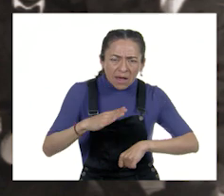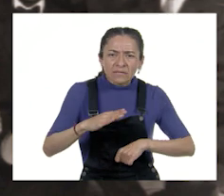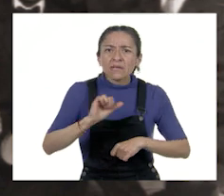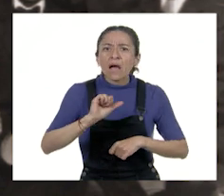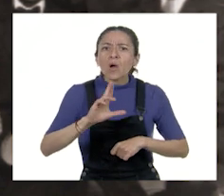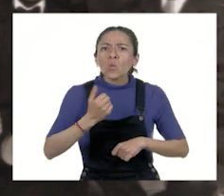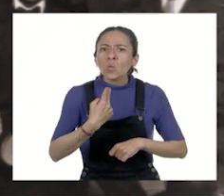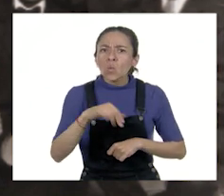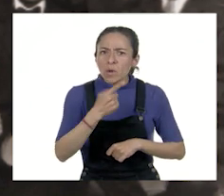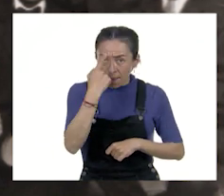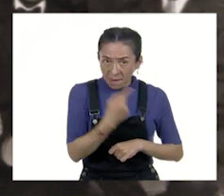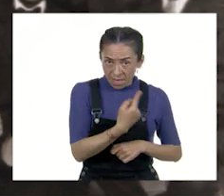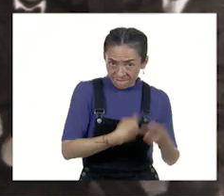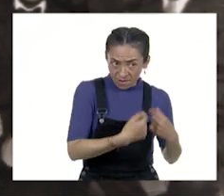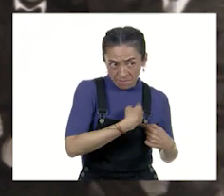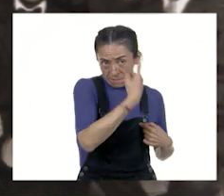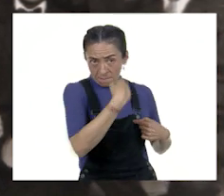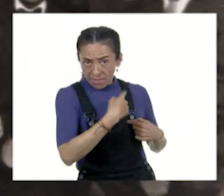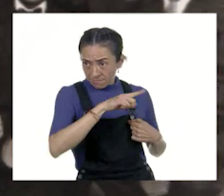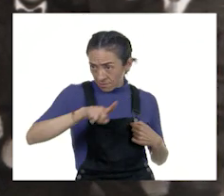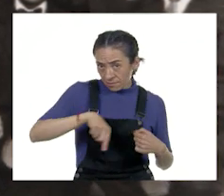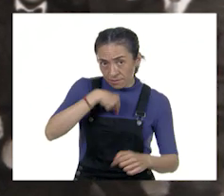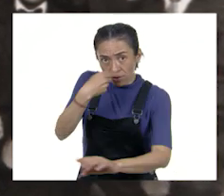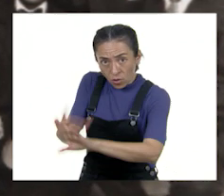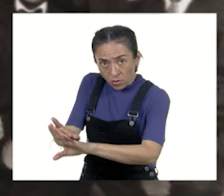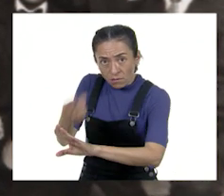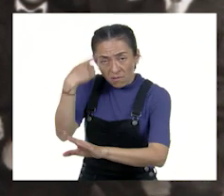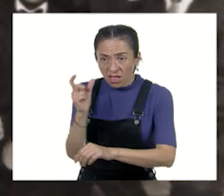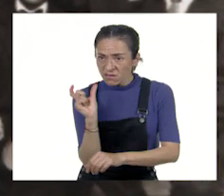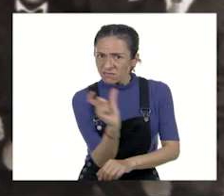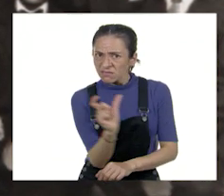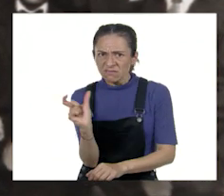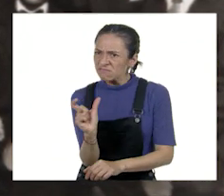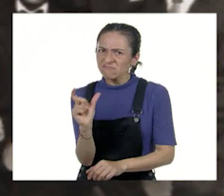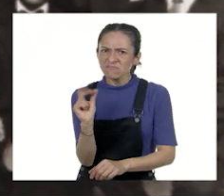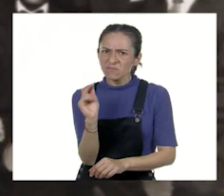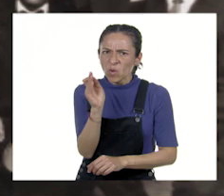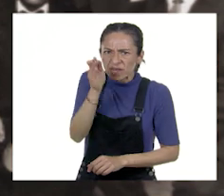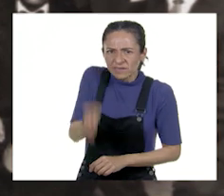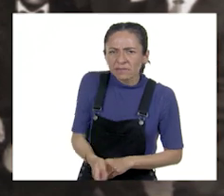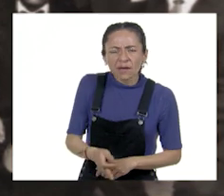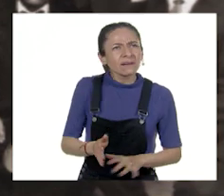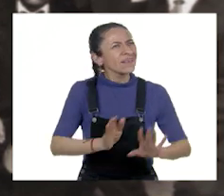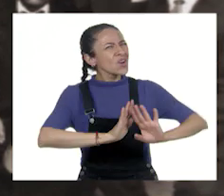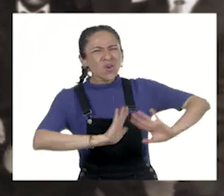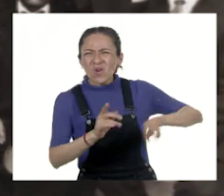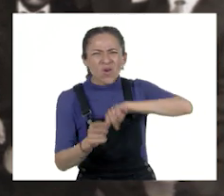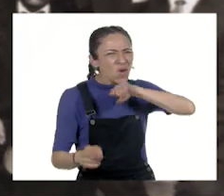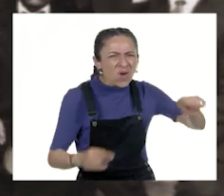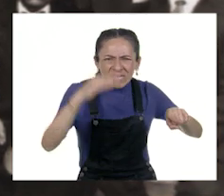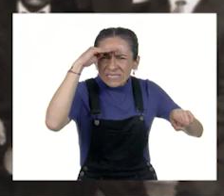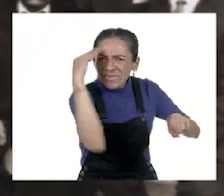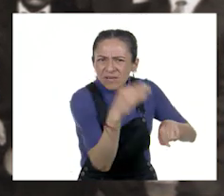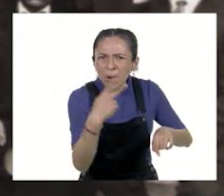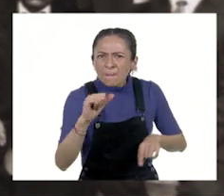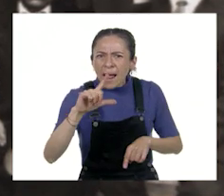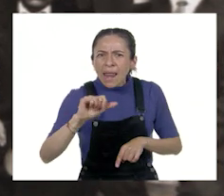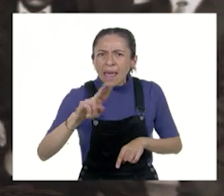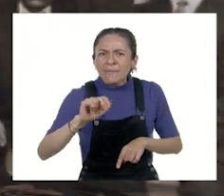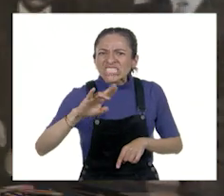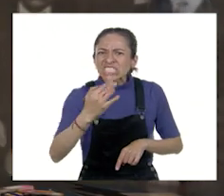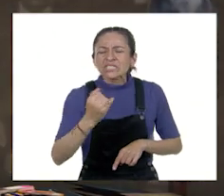laborar en contra de él y para impugnar su credencial. No es cierto. El señor Pallavicini está completamente